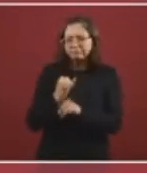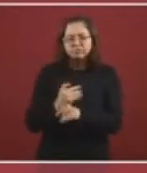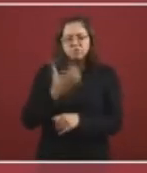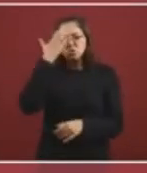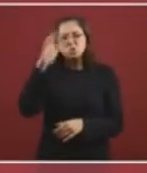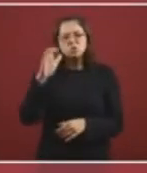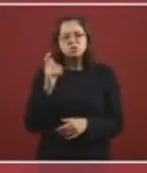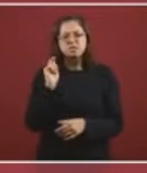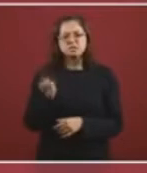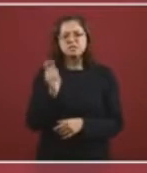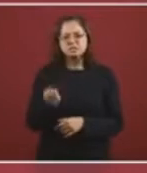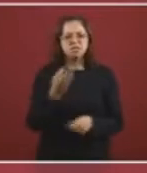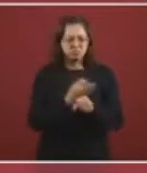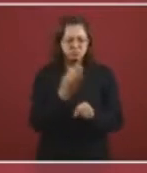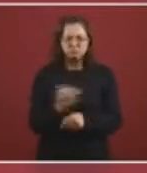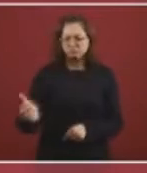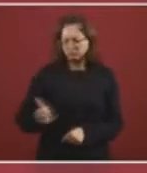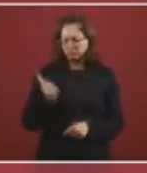Vamos a aprovechar para ponerlo.